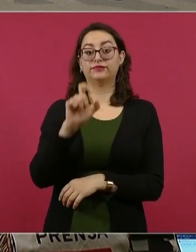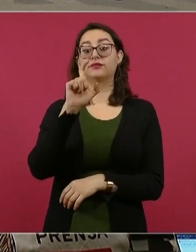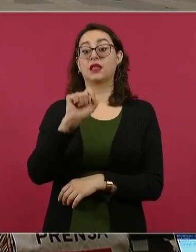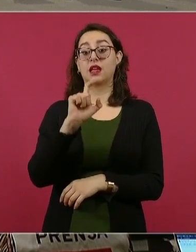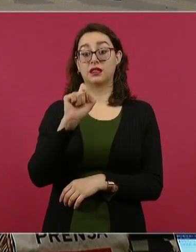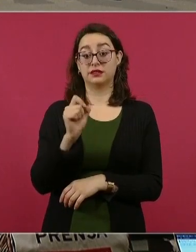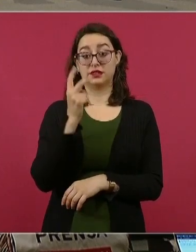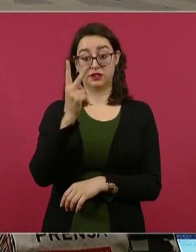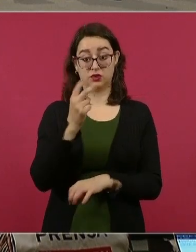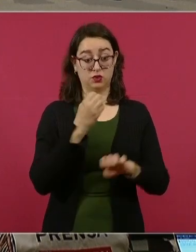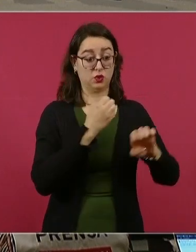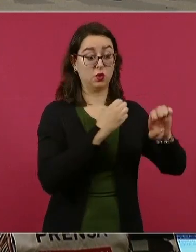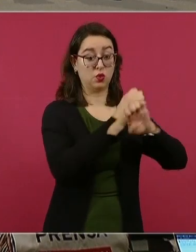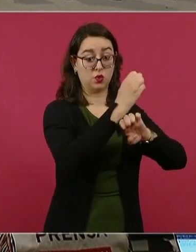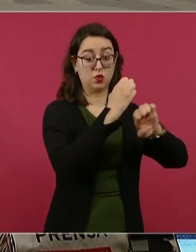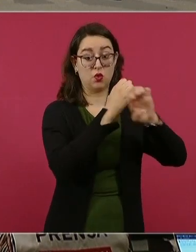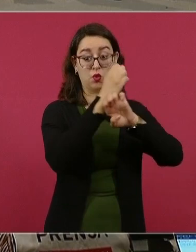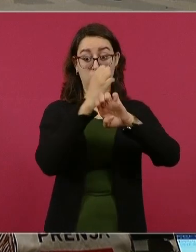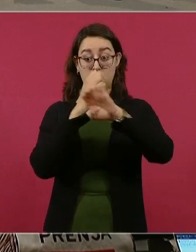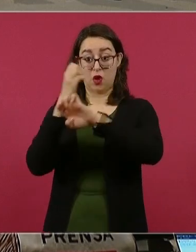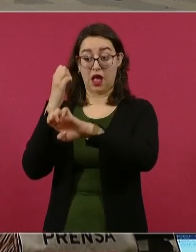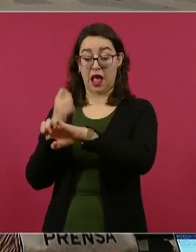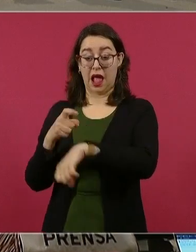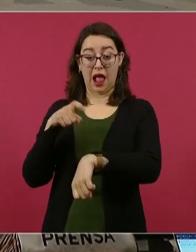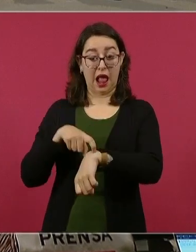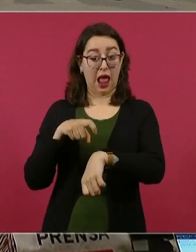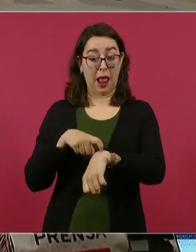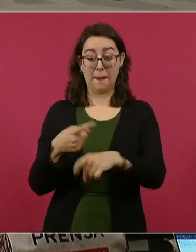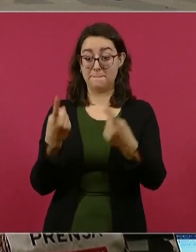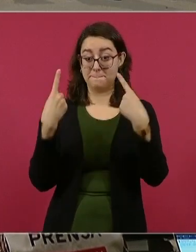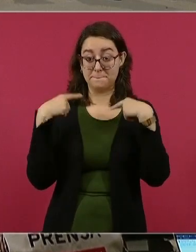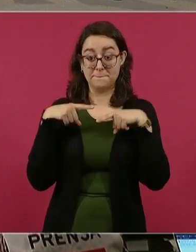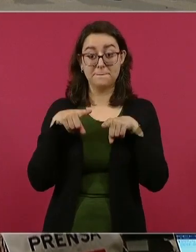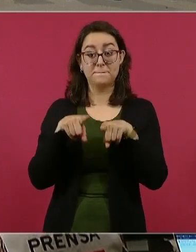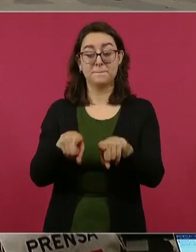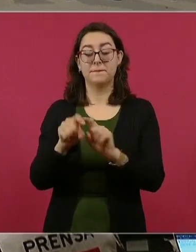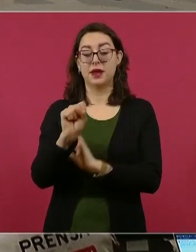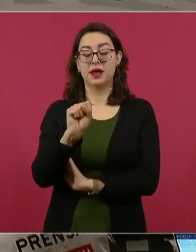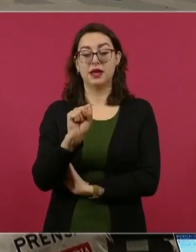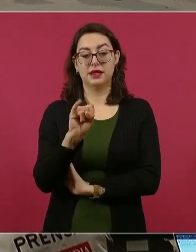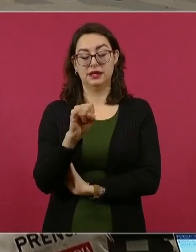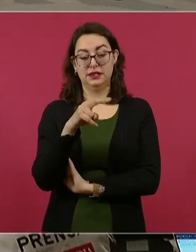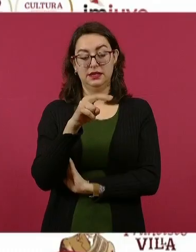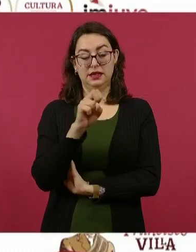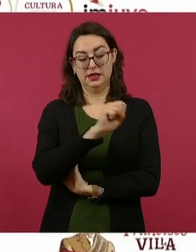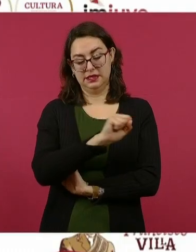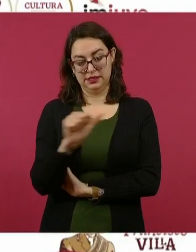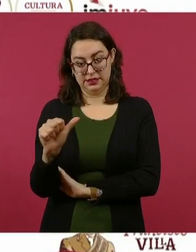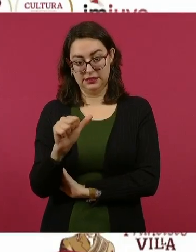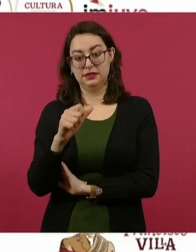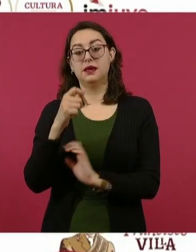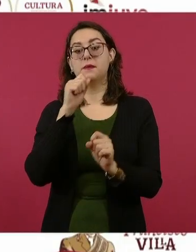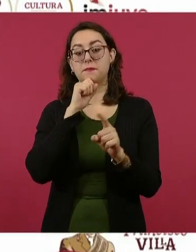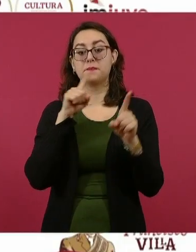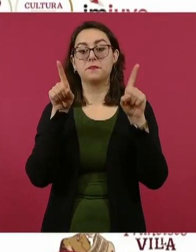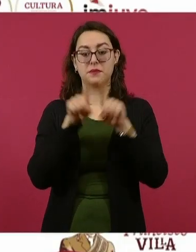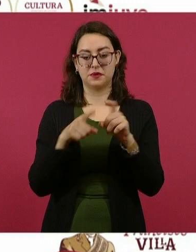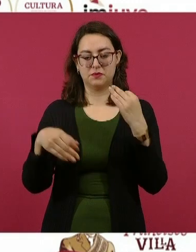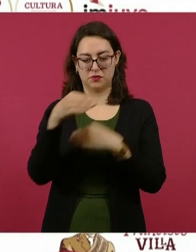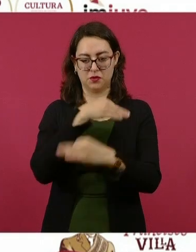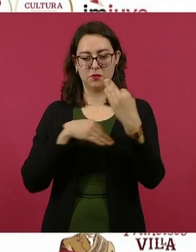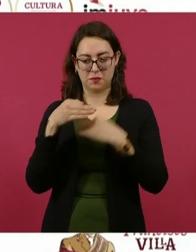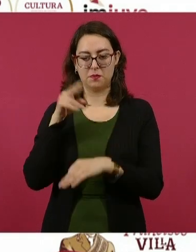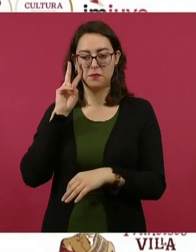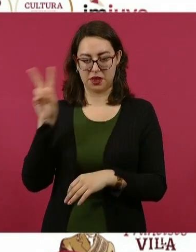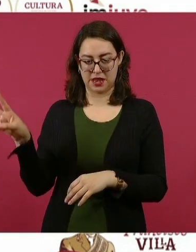en las 32 entidades federativas, de manera coordinada con la Secretaría de Salud y otras secretarías, Comunicación Social de Presidencia, Secretaría